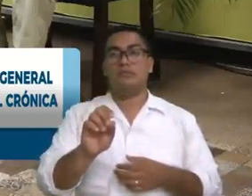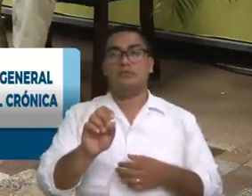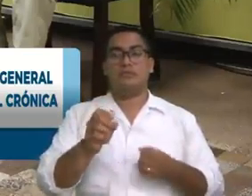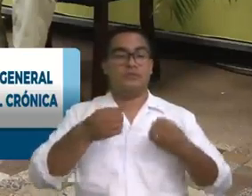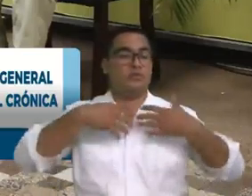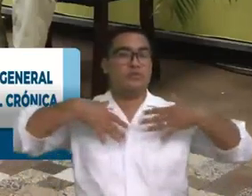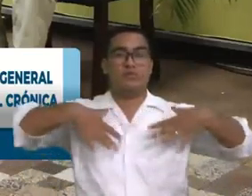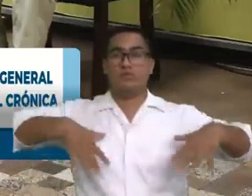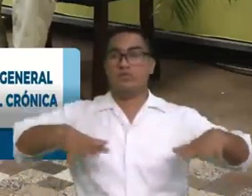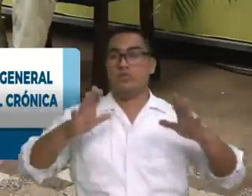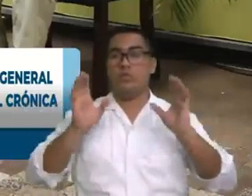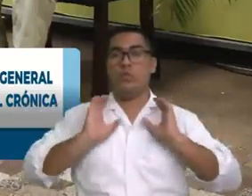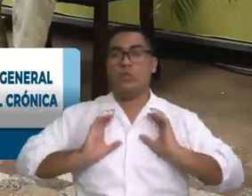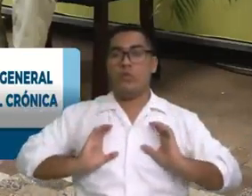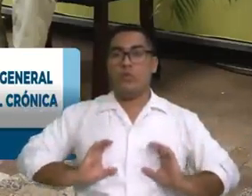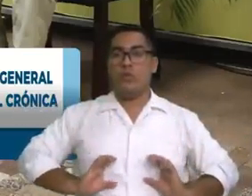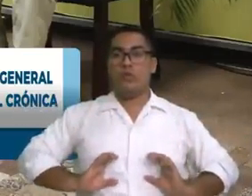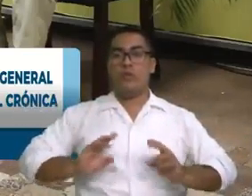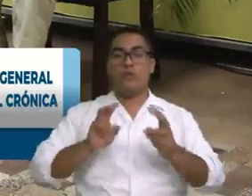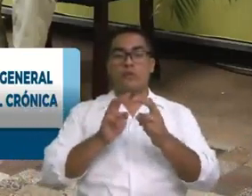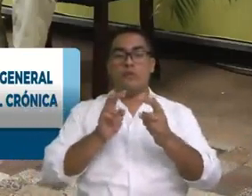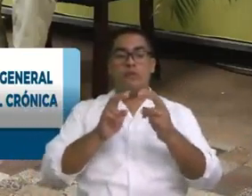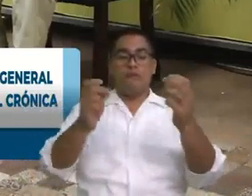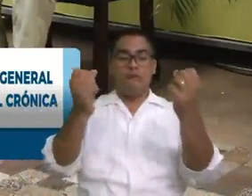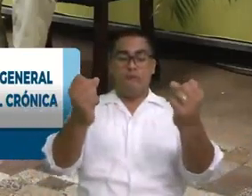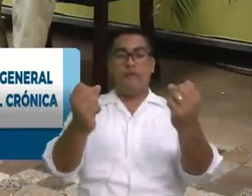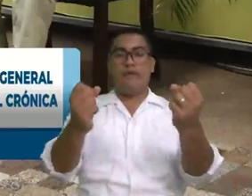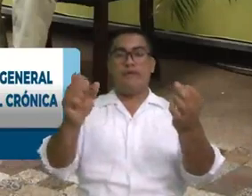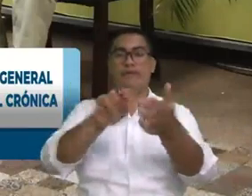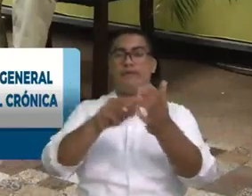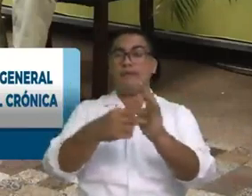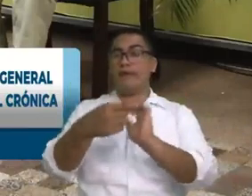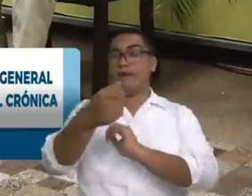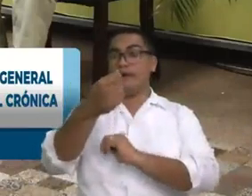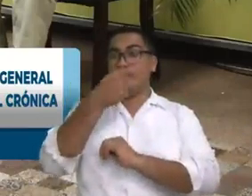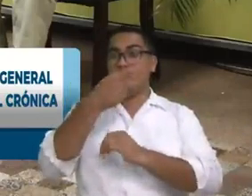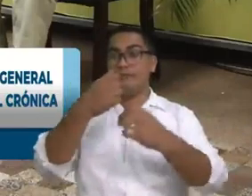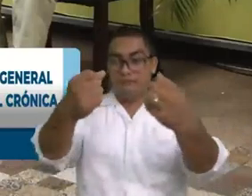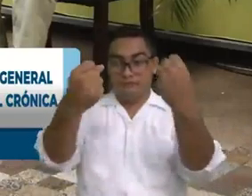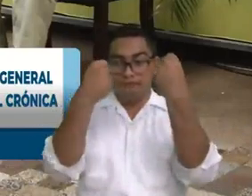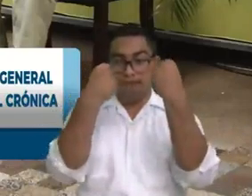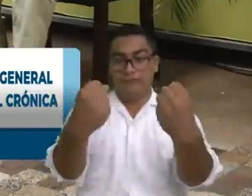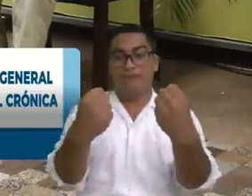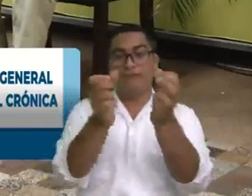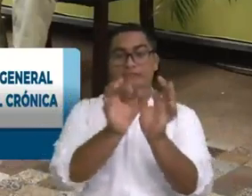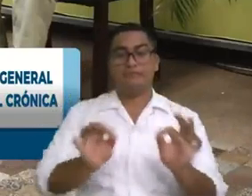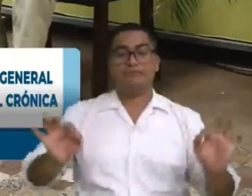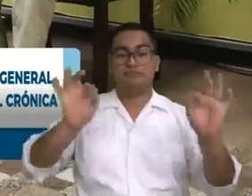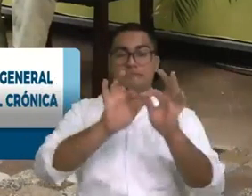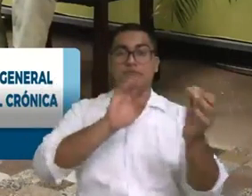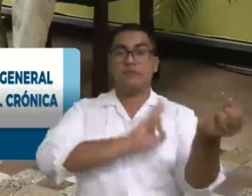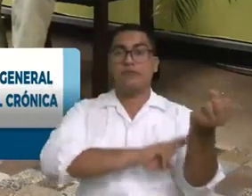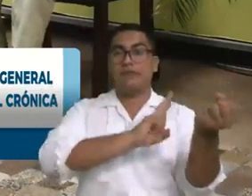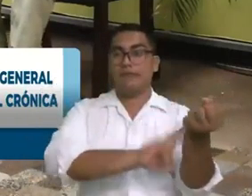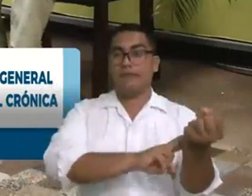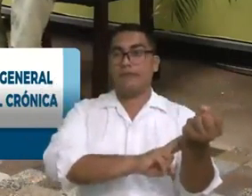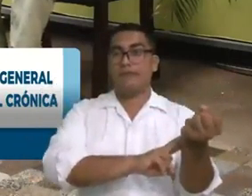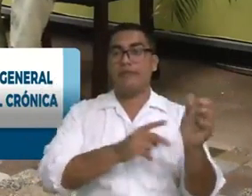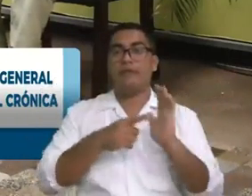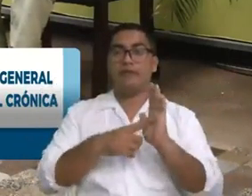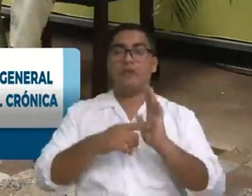los músculos, todas las energías, todas las proteínas, todas las calorías, porque no los va a desechar ahí nomás, ¿verdad?